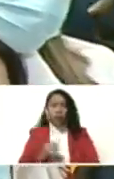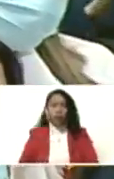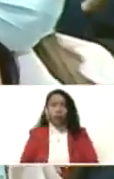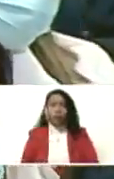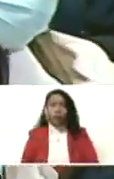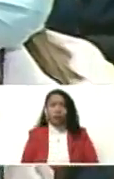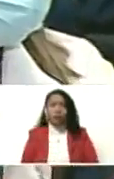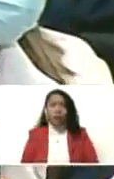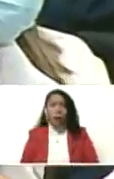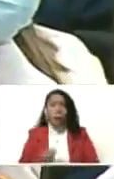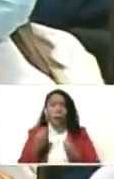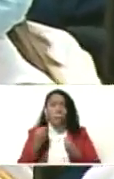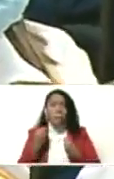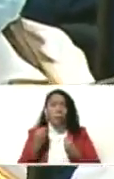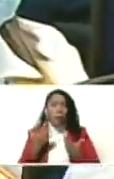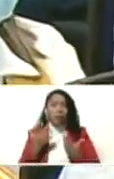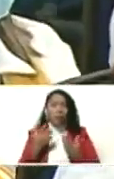para haberlo vivido.